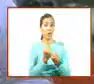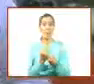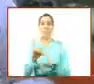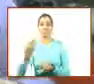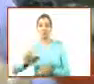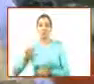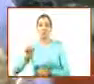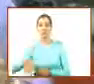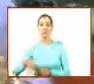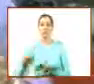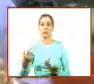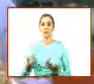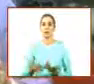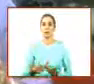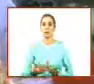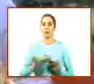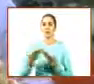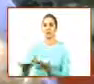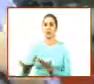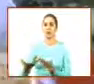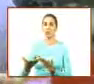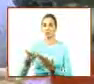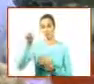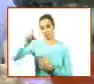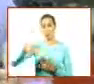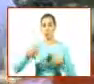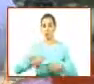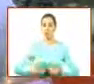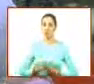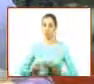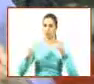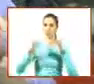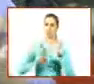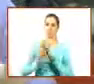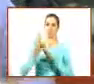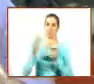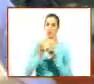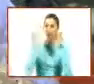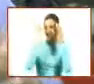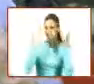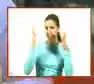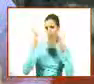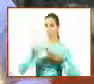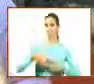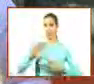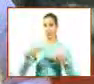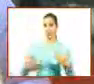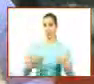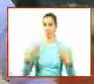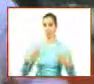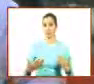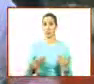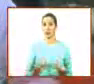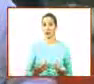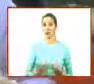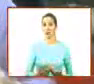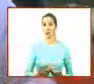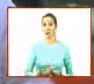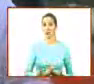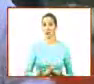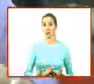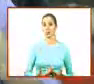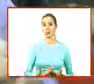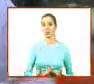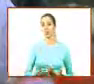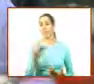que dé la facultad al ser humano de hacer ejercicio de sus capacidades y hacer la posibilidad de que pueda disfrutar de los beneficios que acarrea su